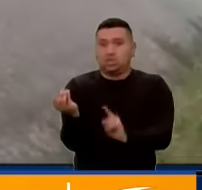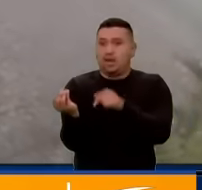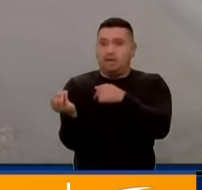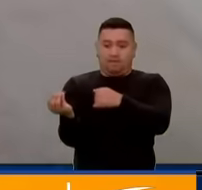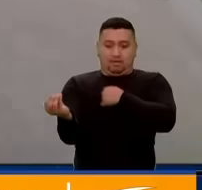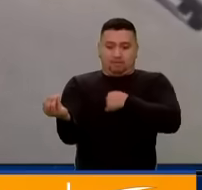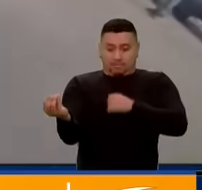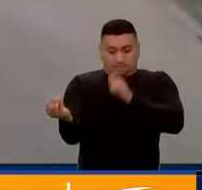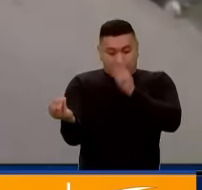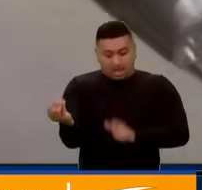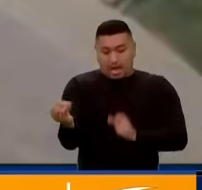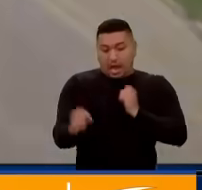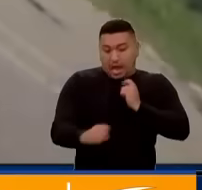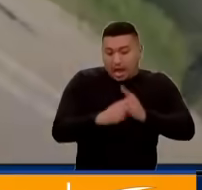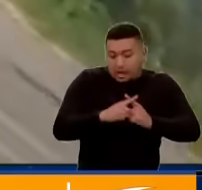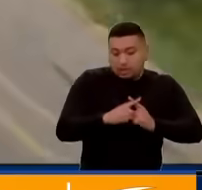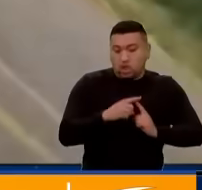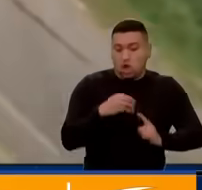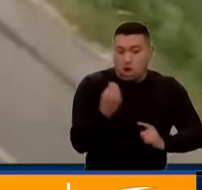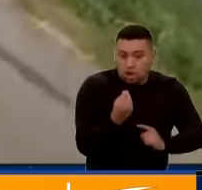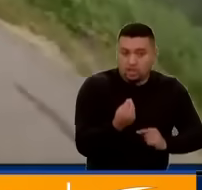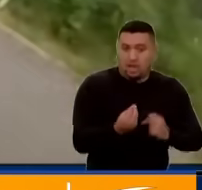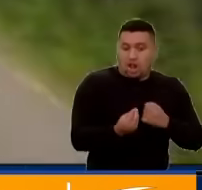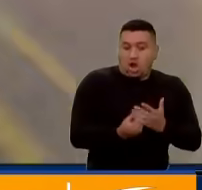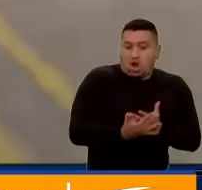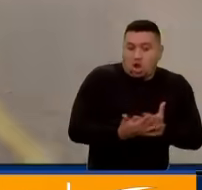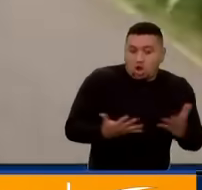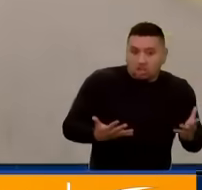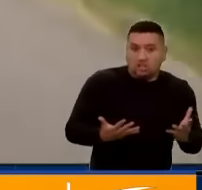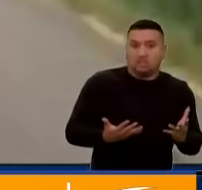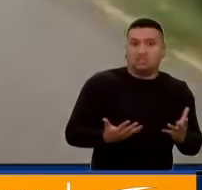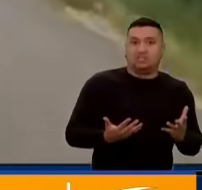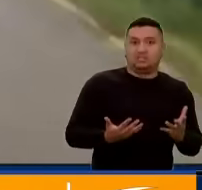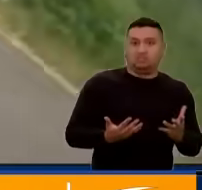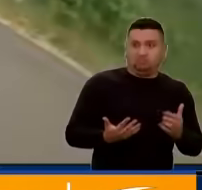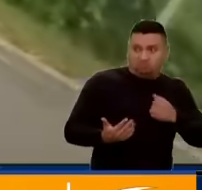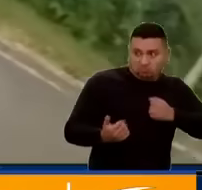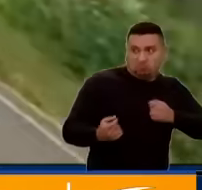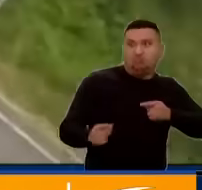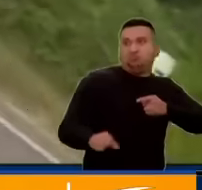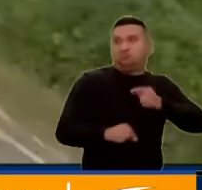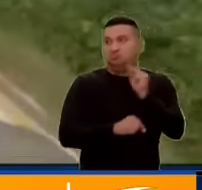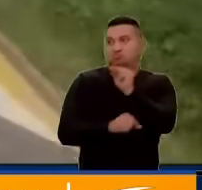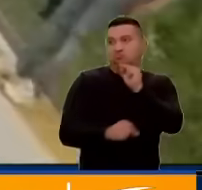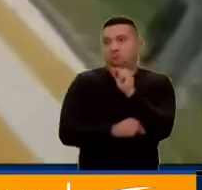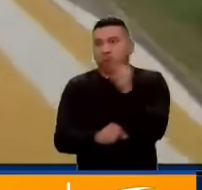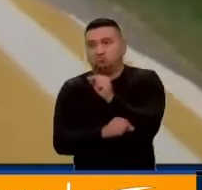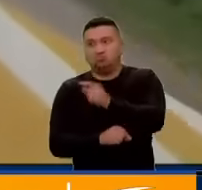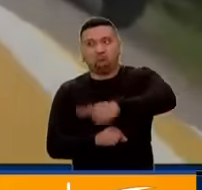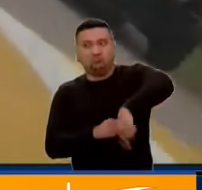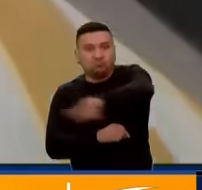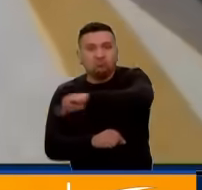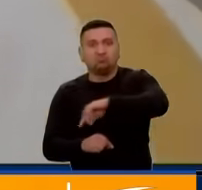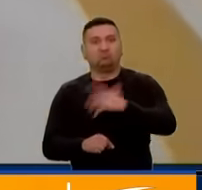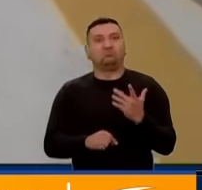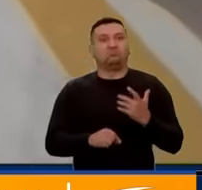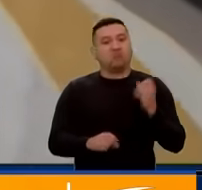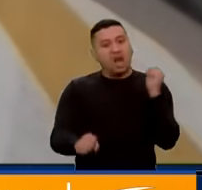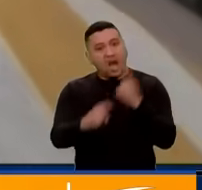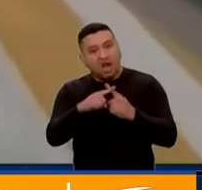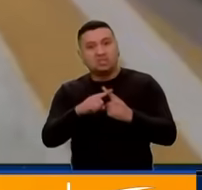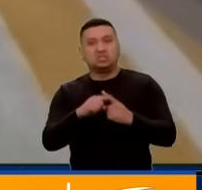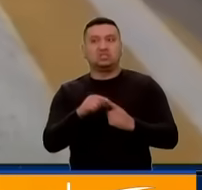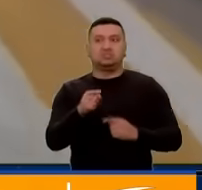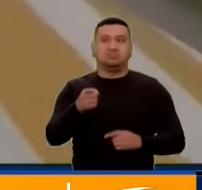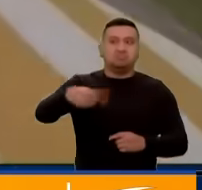supuesto, es quien es muy crítico a ellos, quien ha sido declarado objetivo militar, por supuesto, quien ha sido o quien es también demandante de la